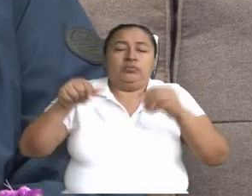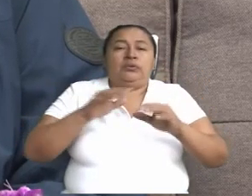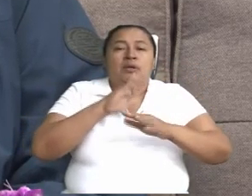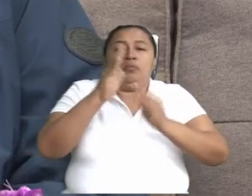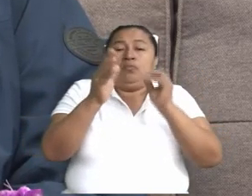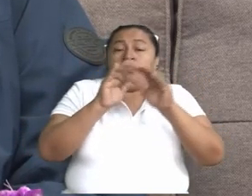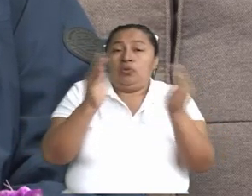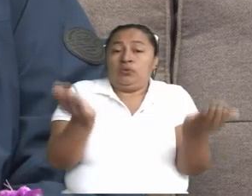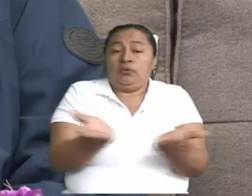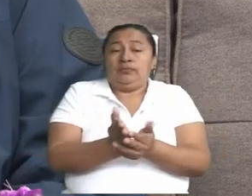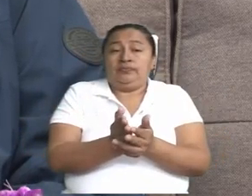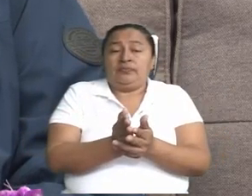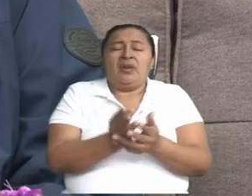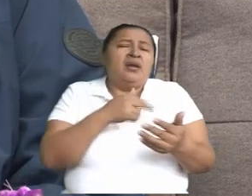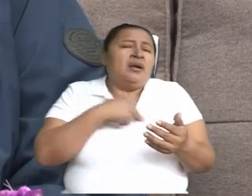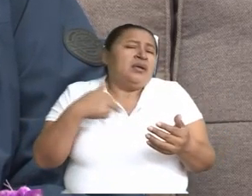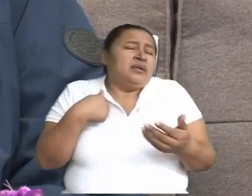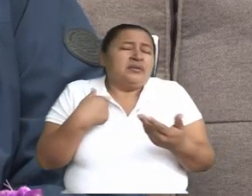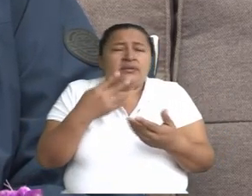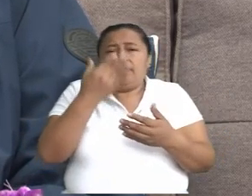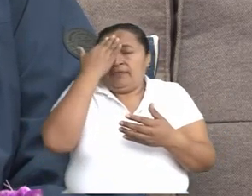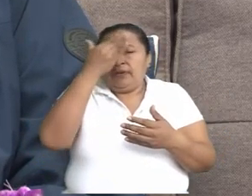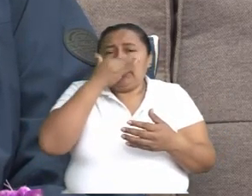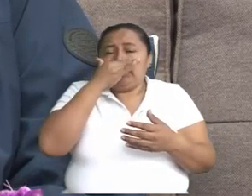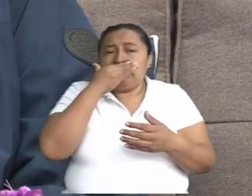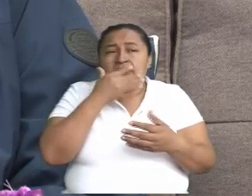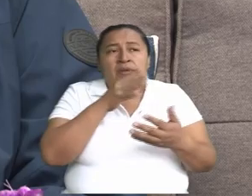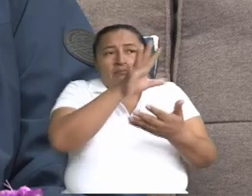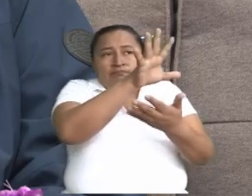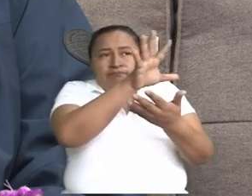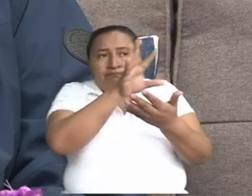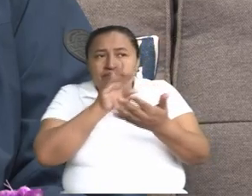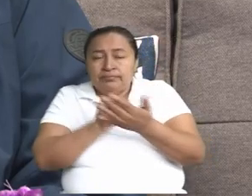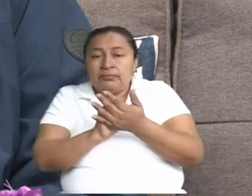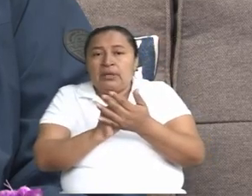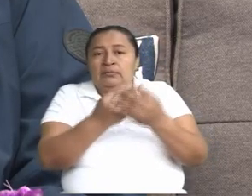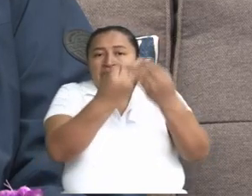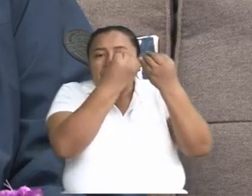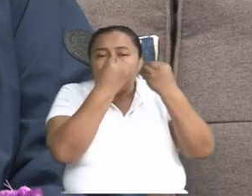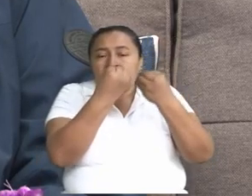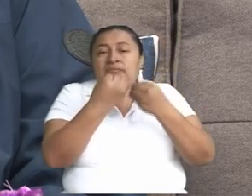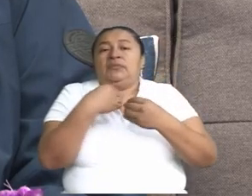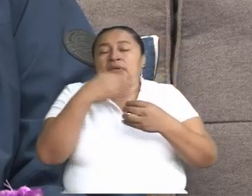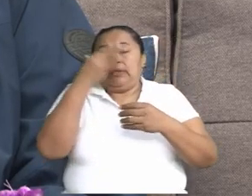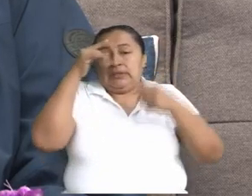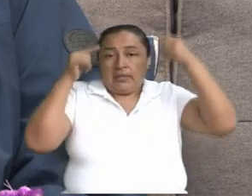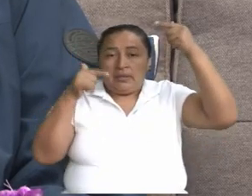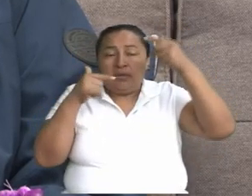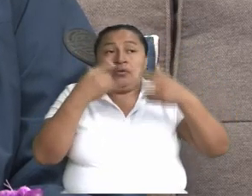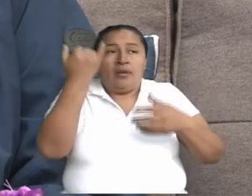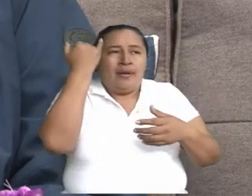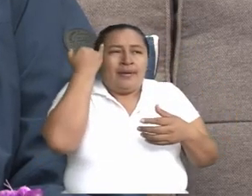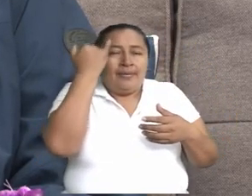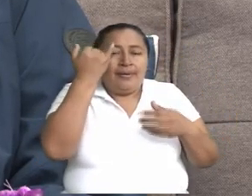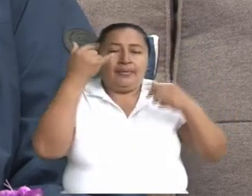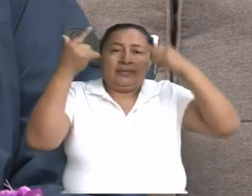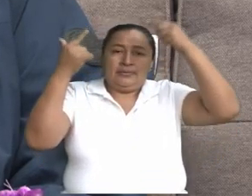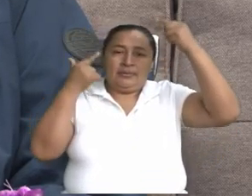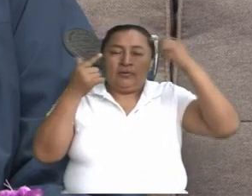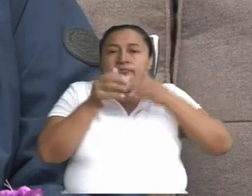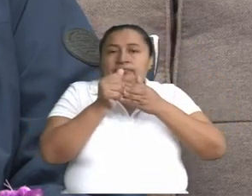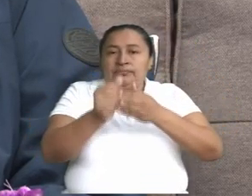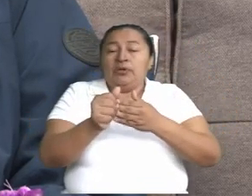El Frente Sandinista tiene la doctrina de Sandino. Tiene los ideales de Sandino. Por tanto, la